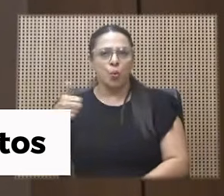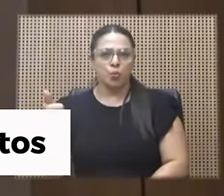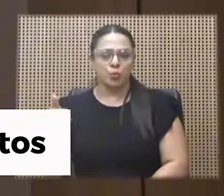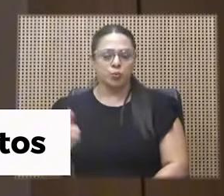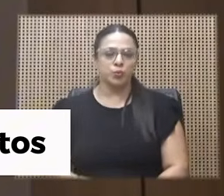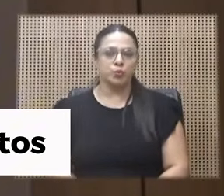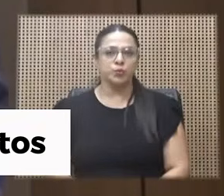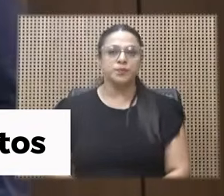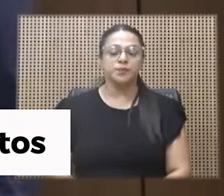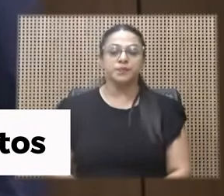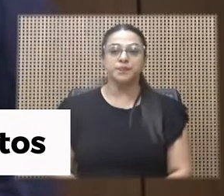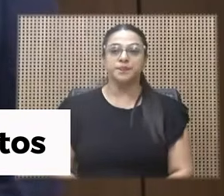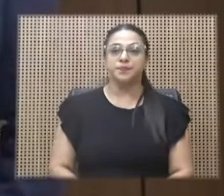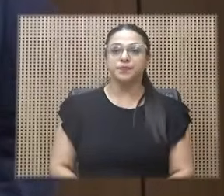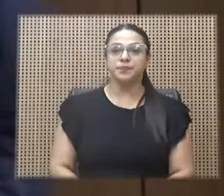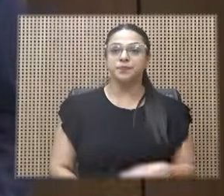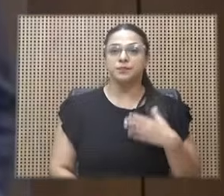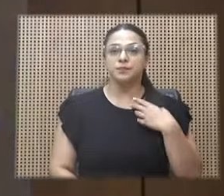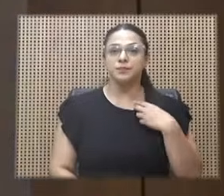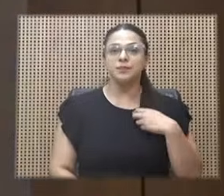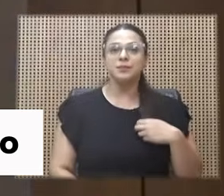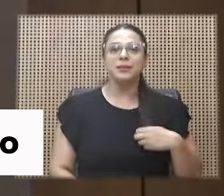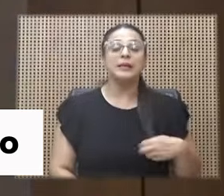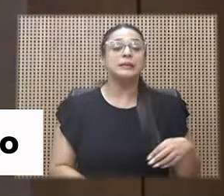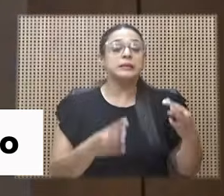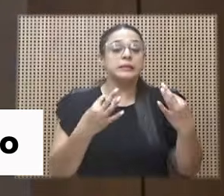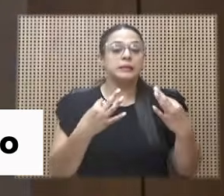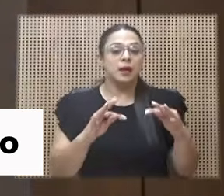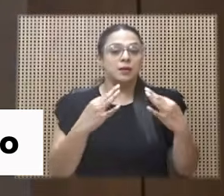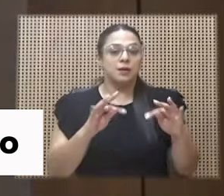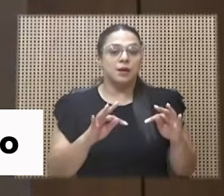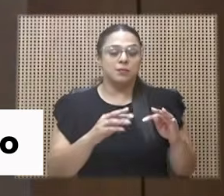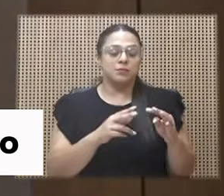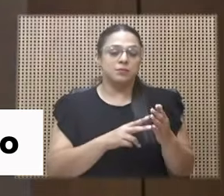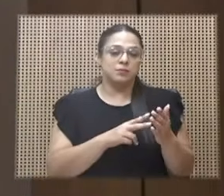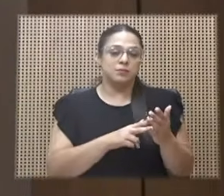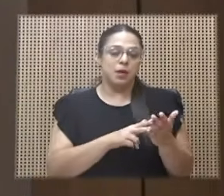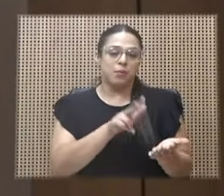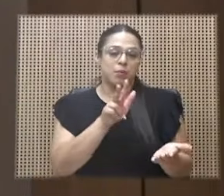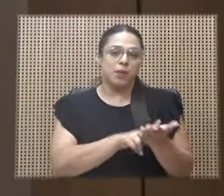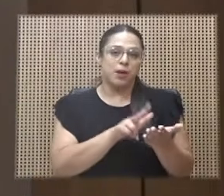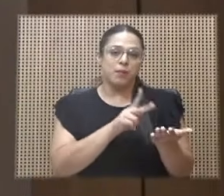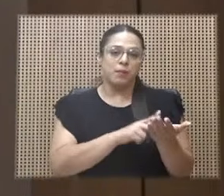Tratar de aprobar proyectos perfectos haría que nunca votemos ninguno.